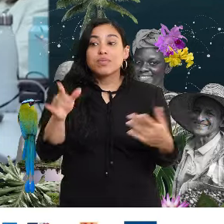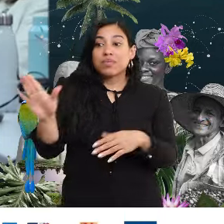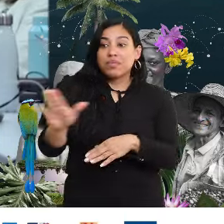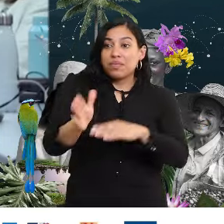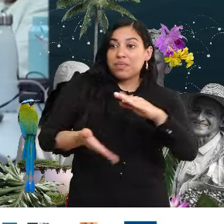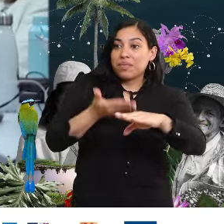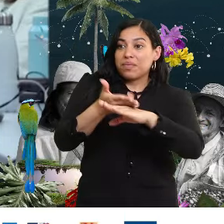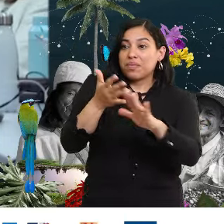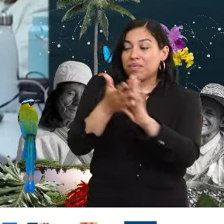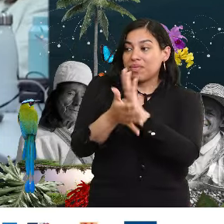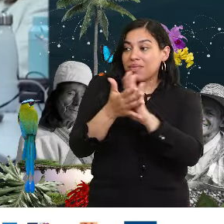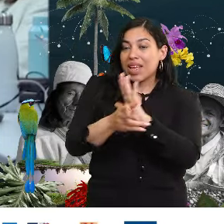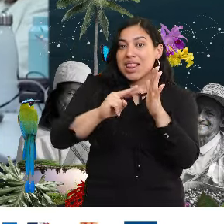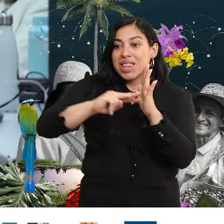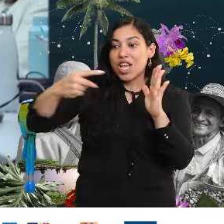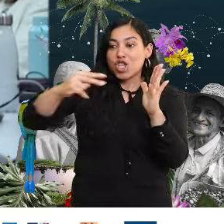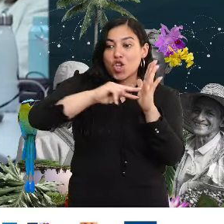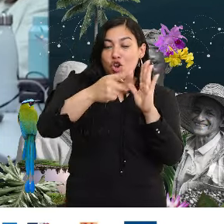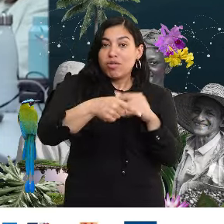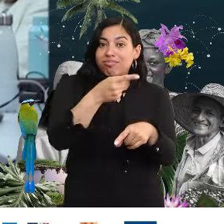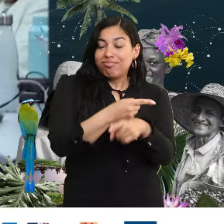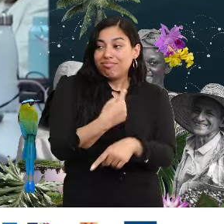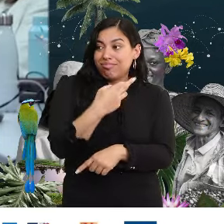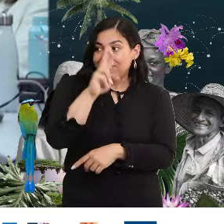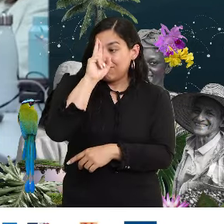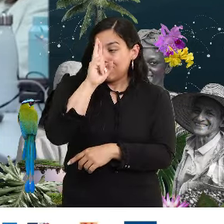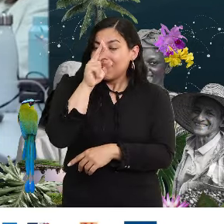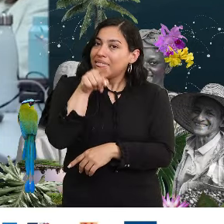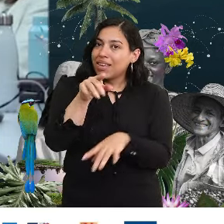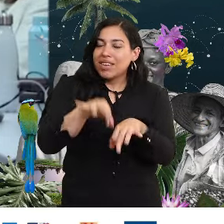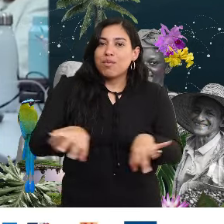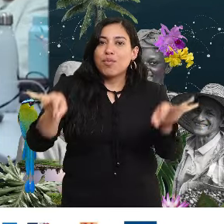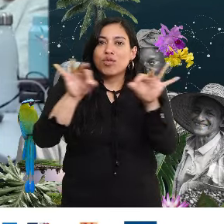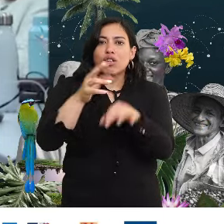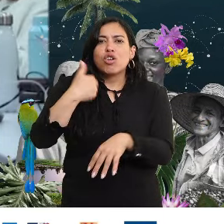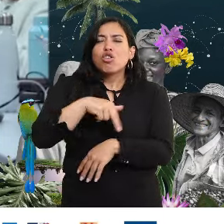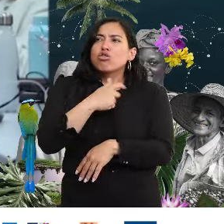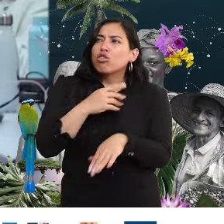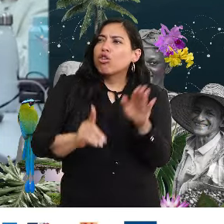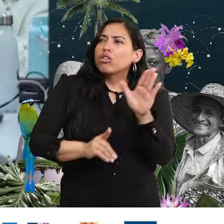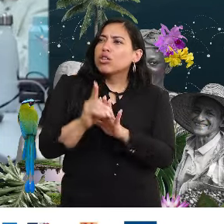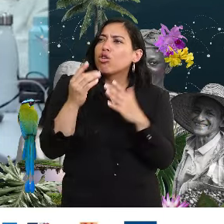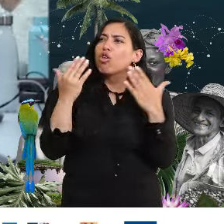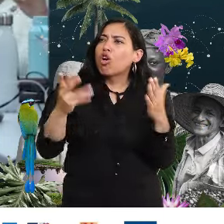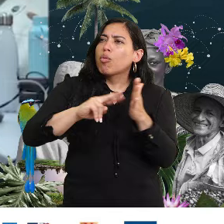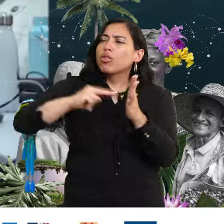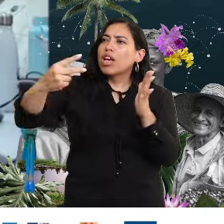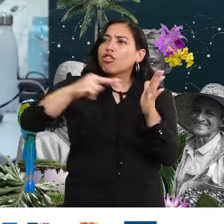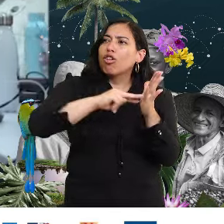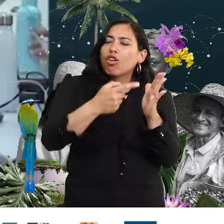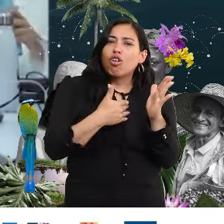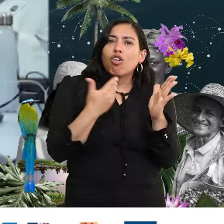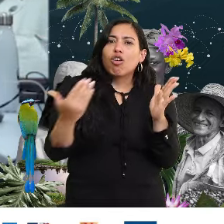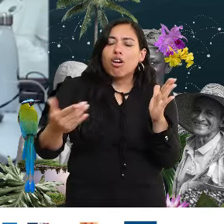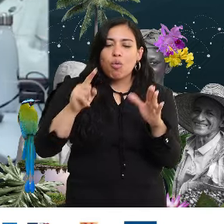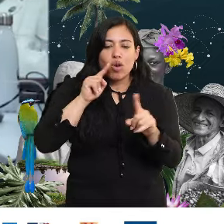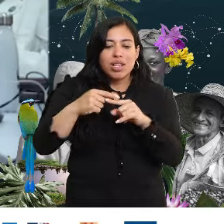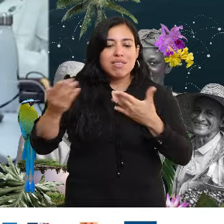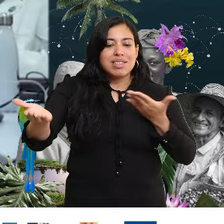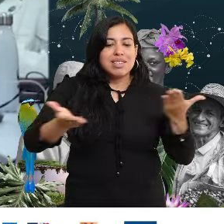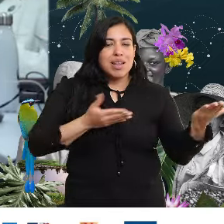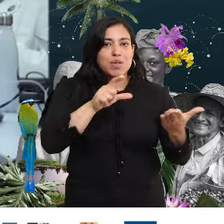planteaba alrededor de la tecnología, que creo que es importante que miremos el desarrollo tecnológico al servicio de